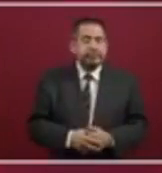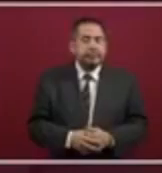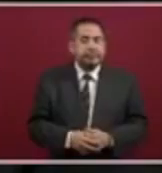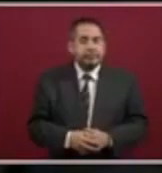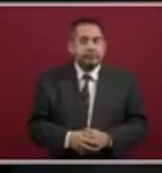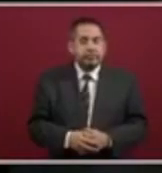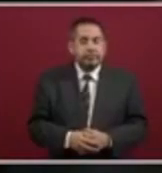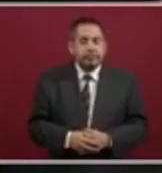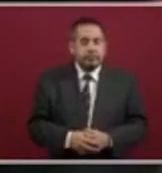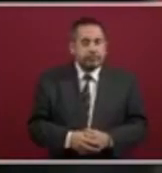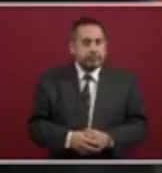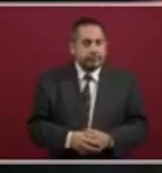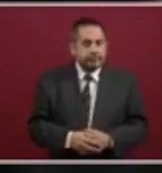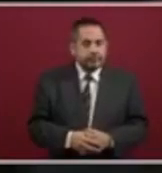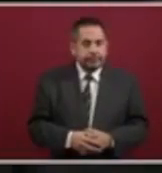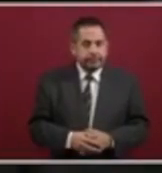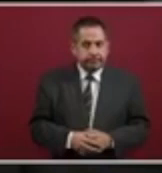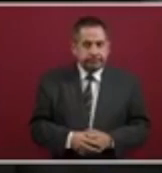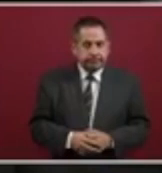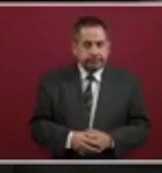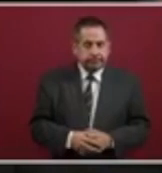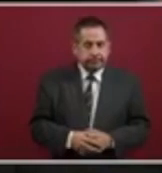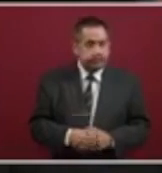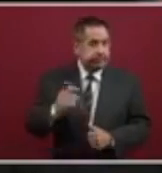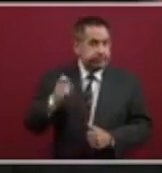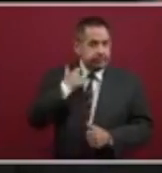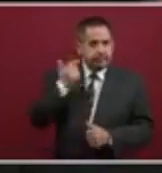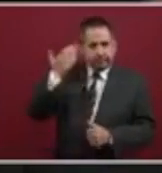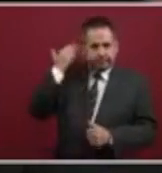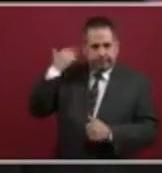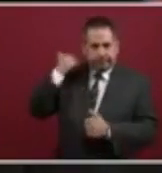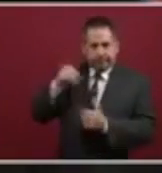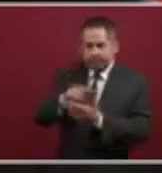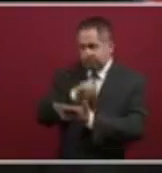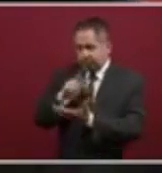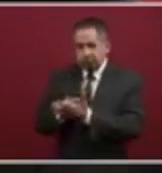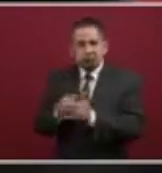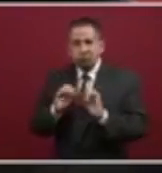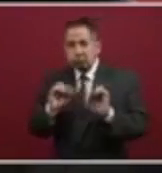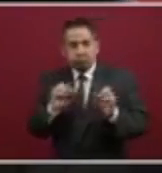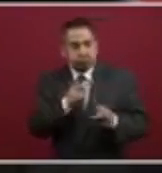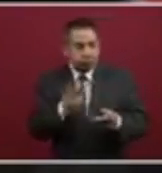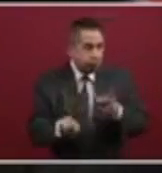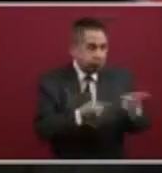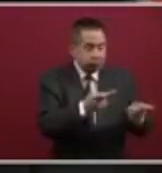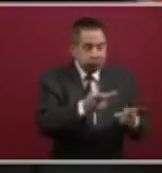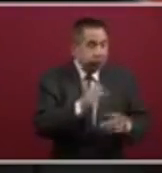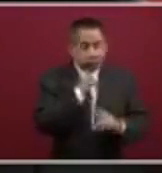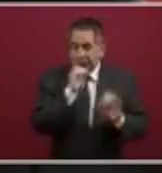Y no fue consultado con los maestros ni fue consultado